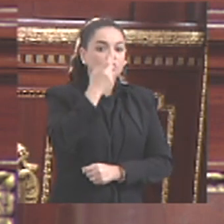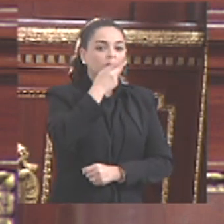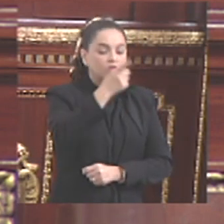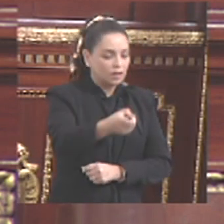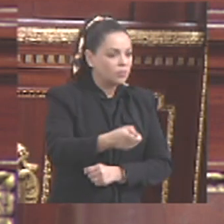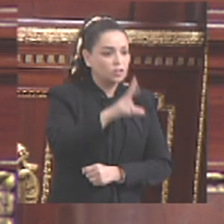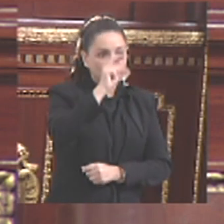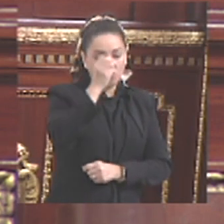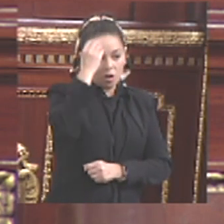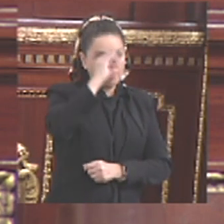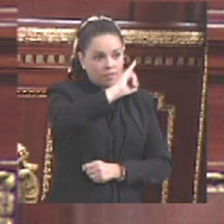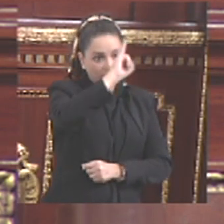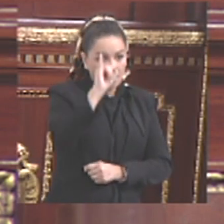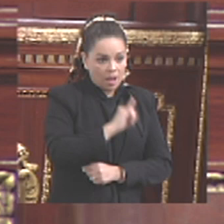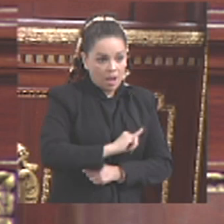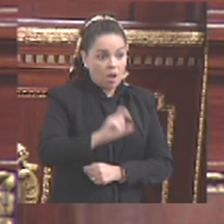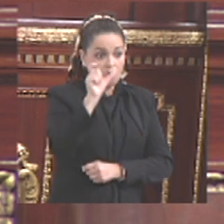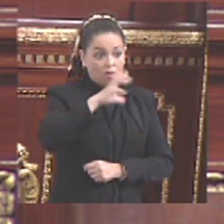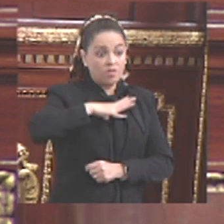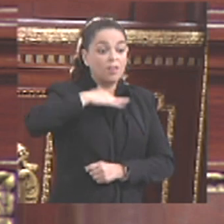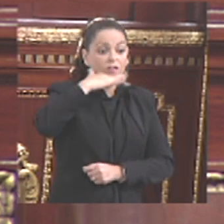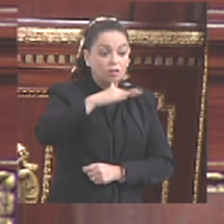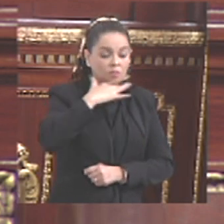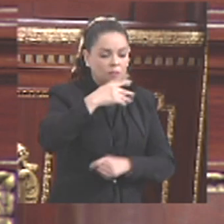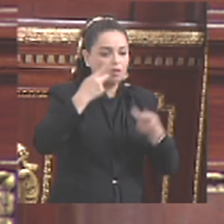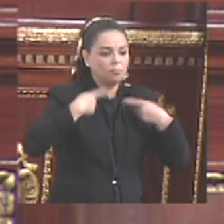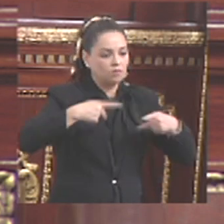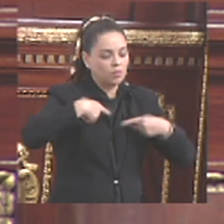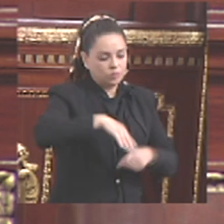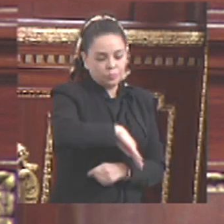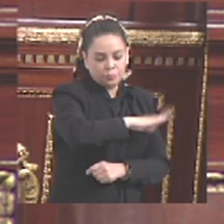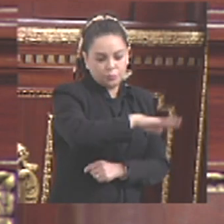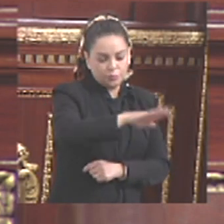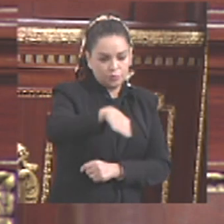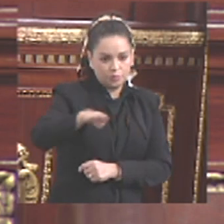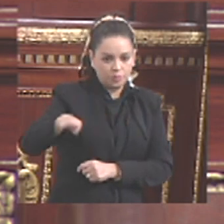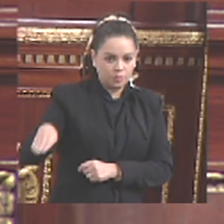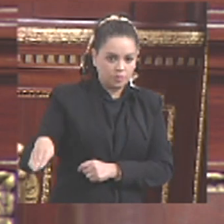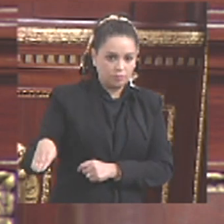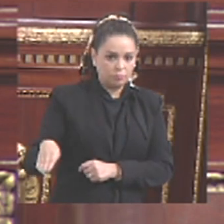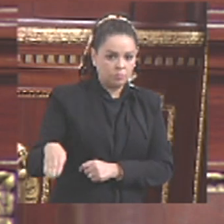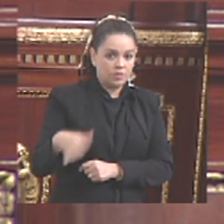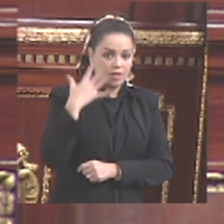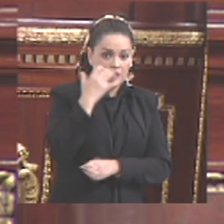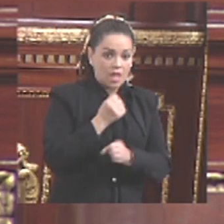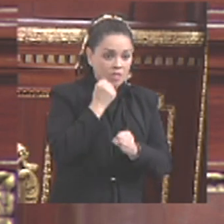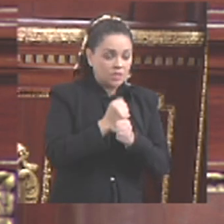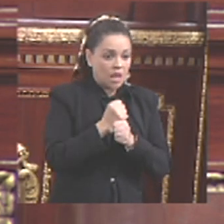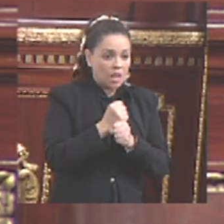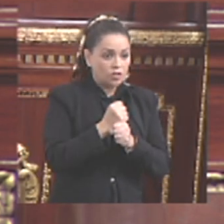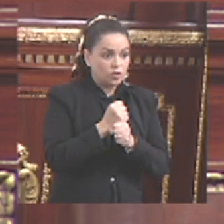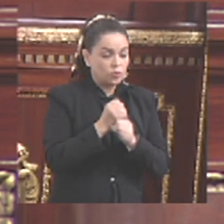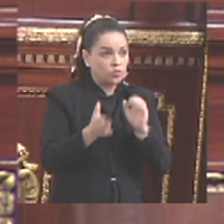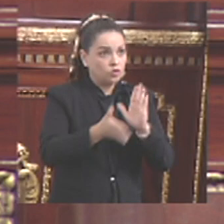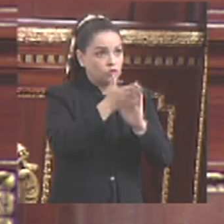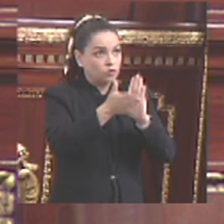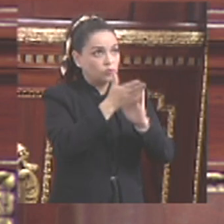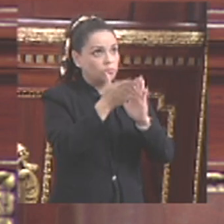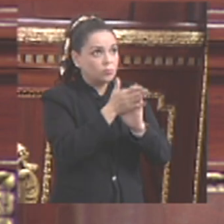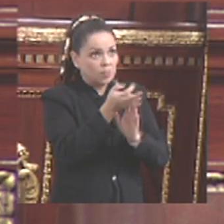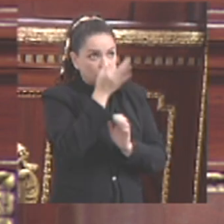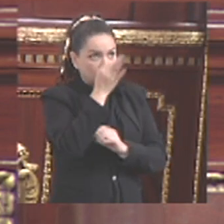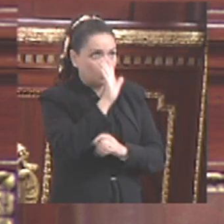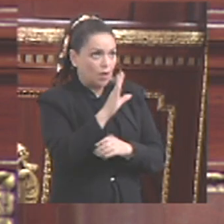olvidaremos jamás que durante los sismos, inmuebles con menos de 10 años de construcción sufrieron daños graves, lo